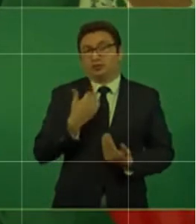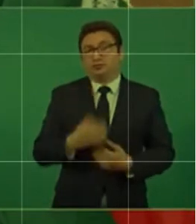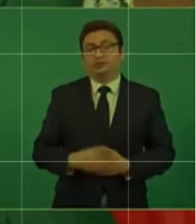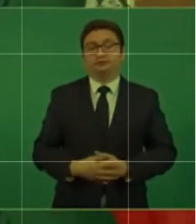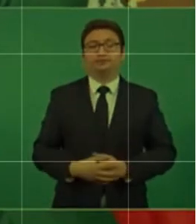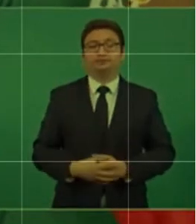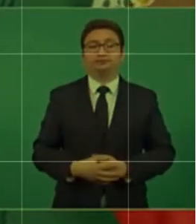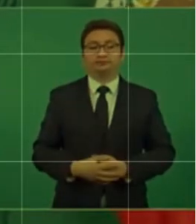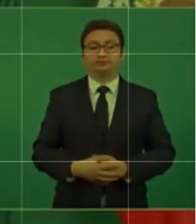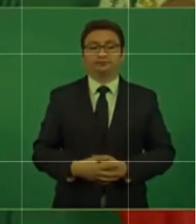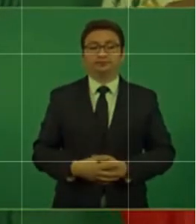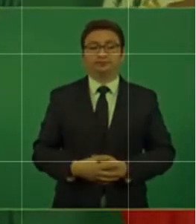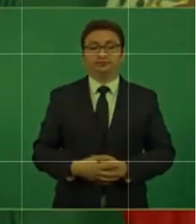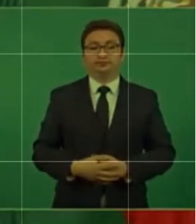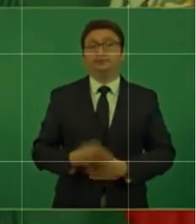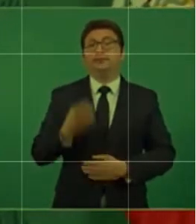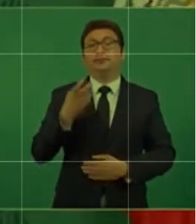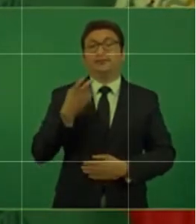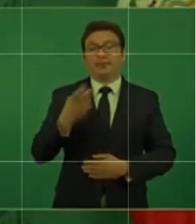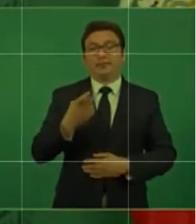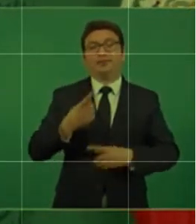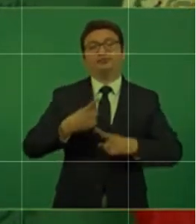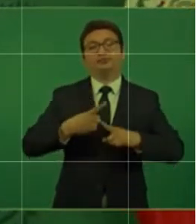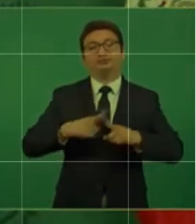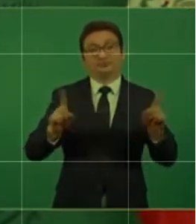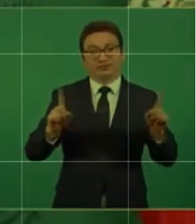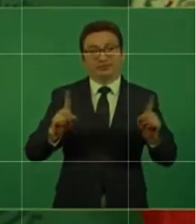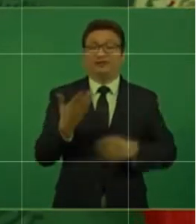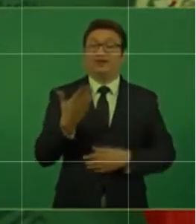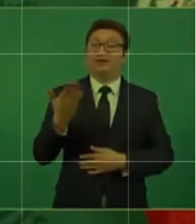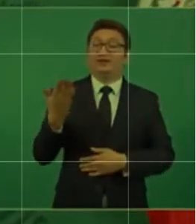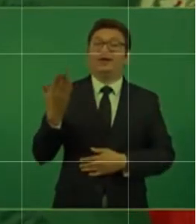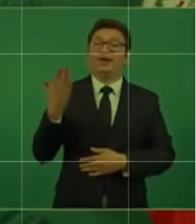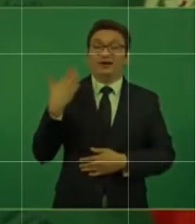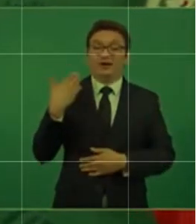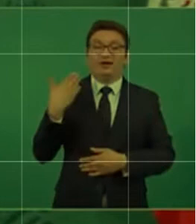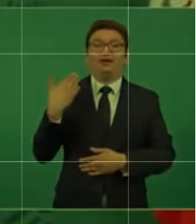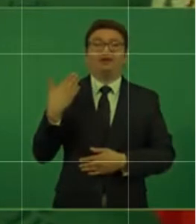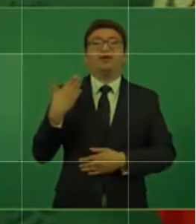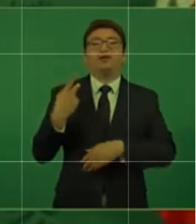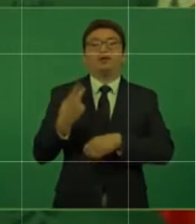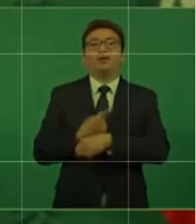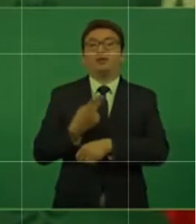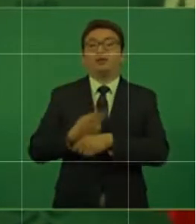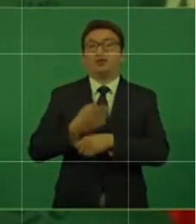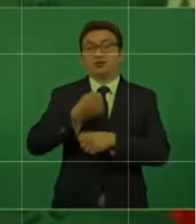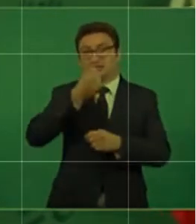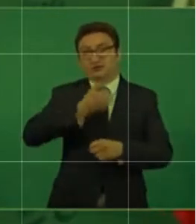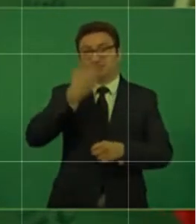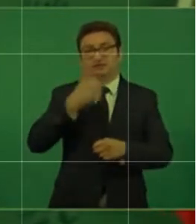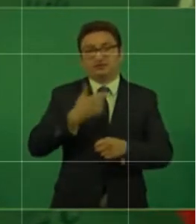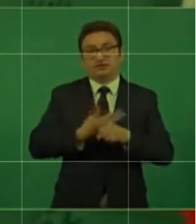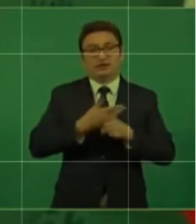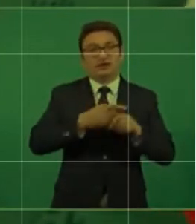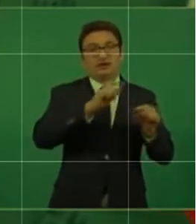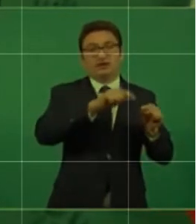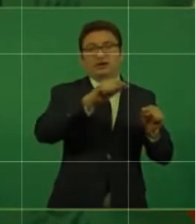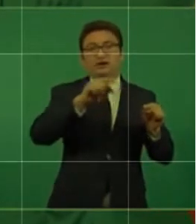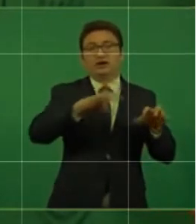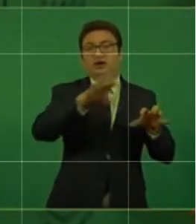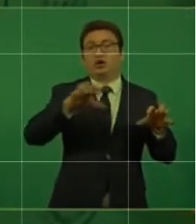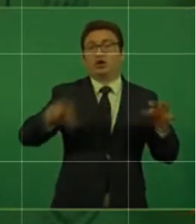la diferencia sustancial, porque antes todas las secretarías tenían mucho